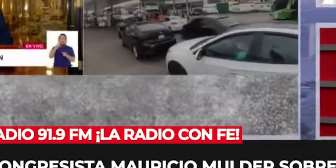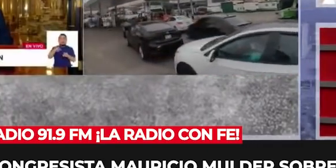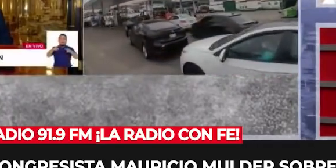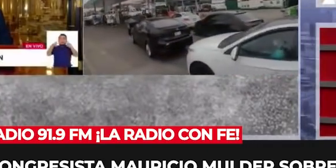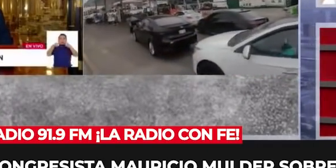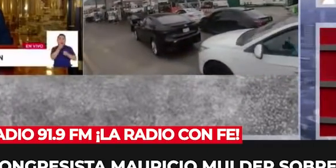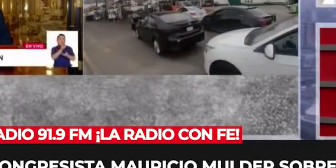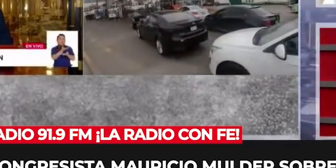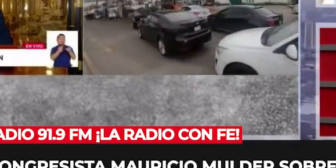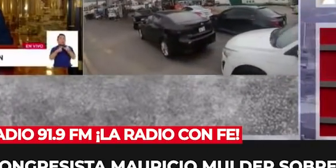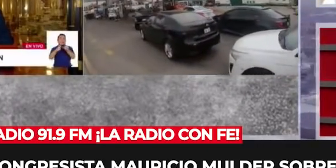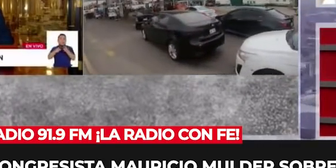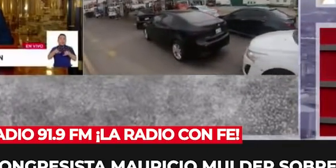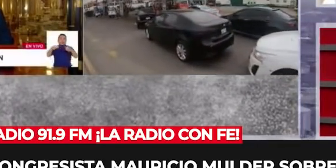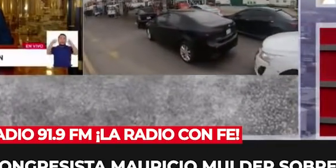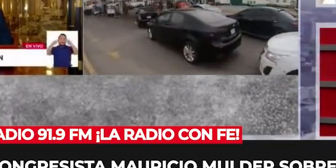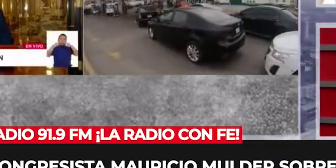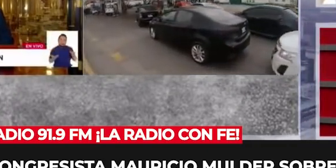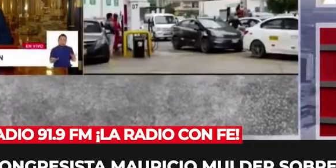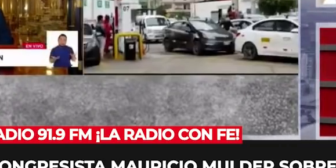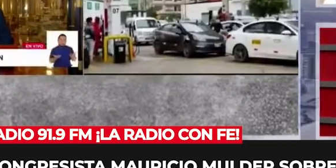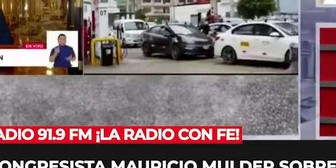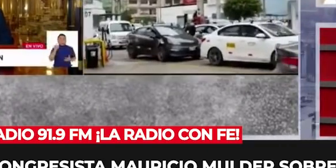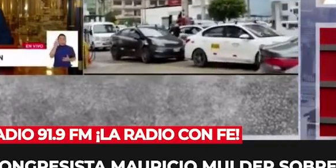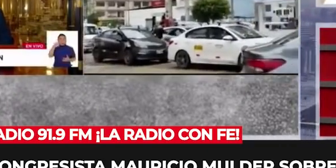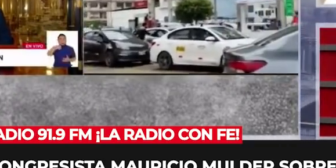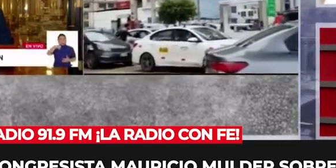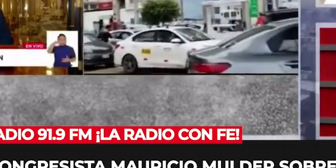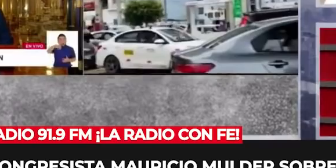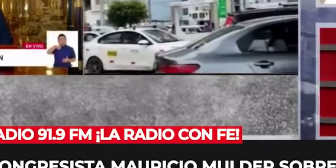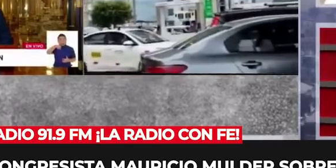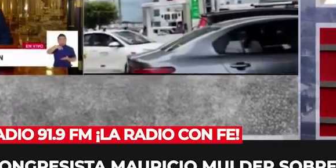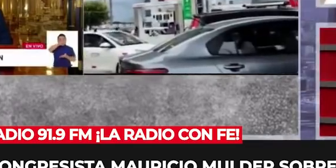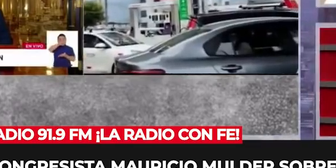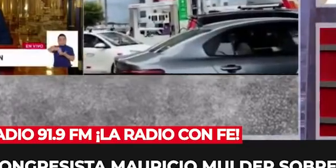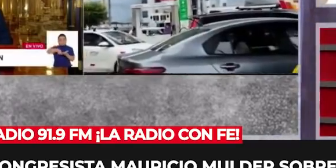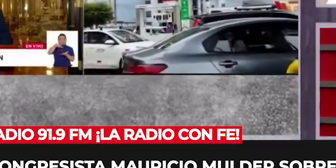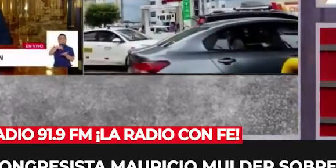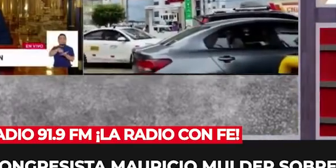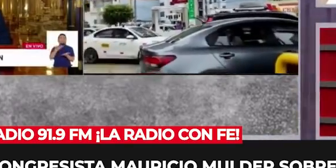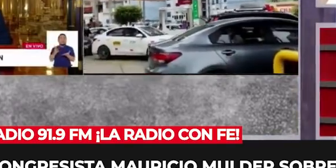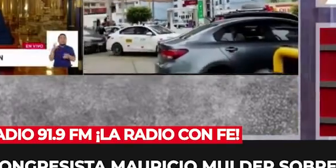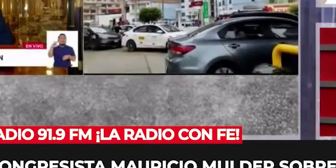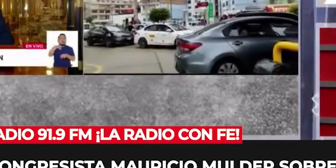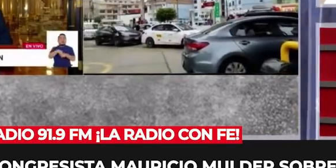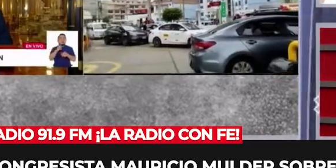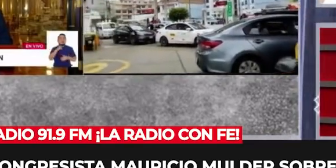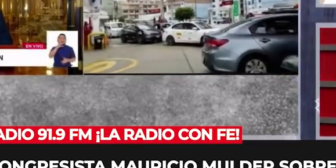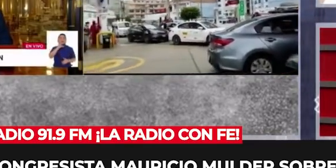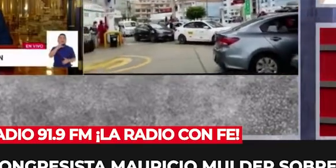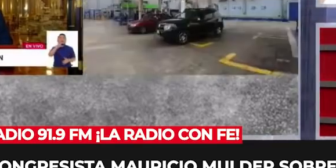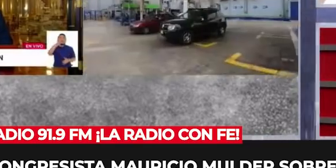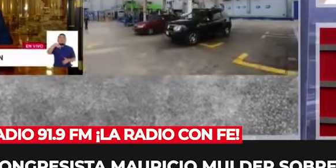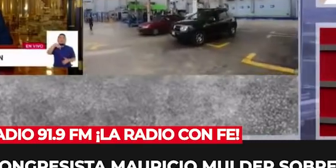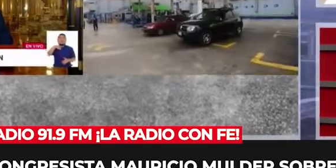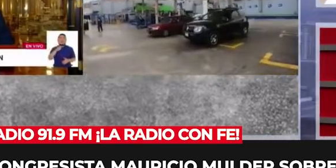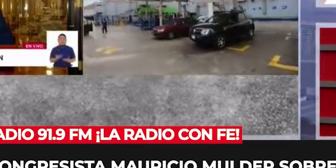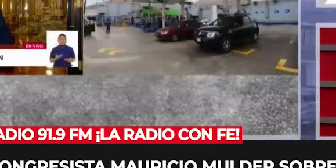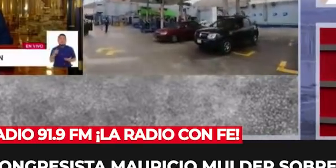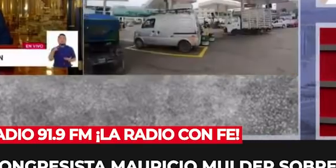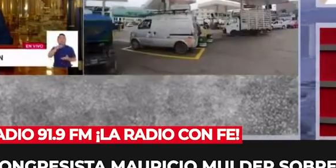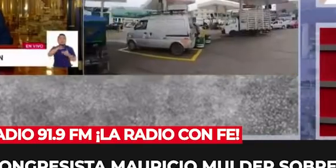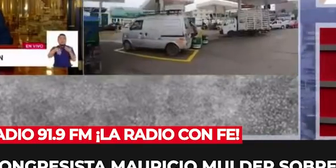Otro grupo es el grupo comunista más tradicional, que es el que viene a construir el Cerrón a través del